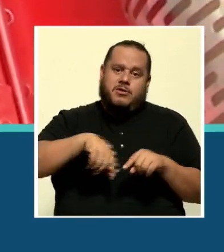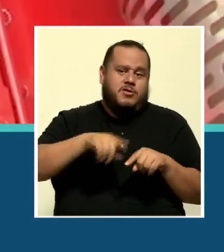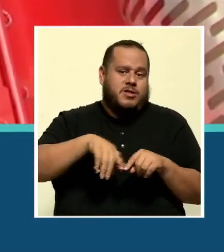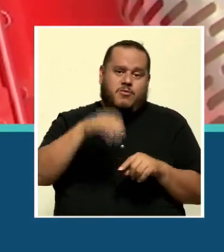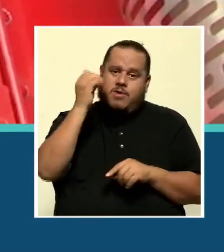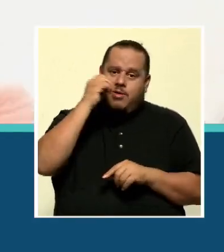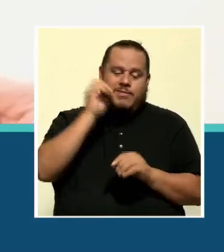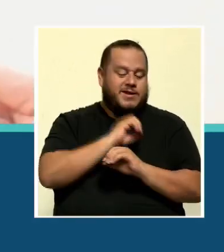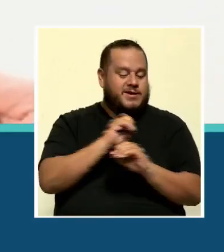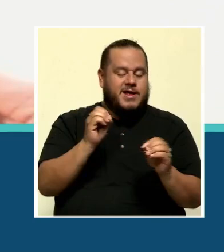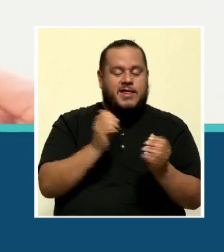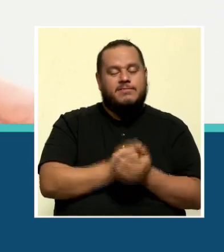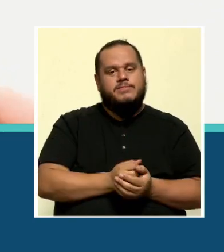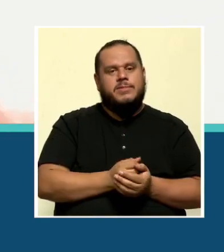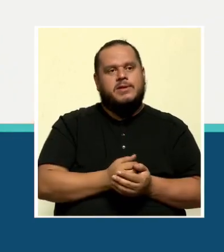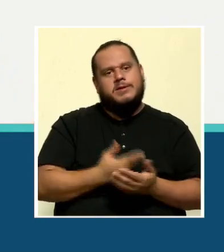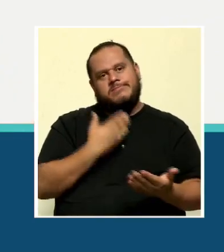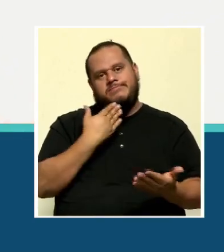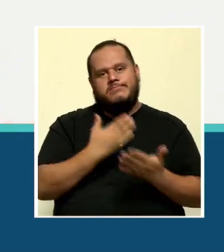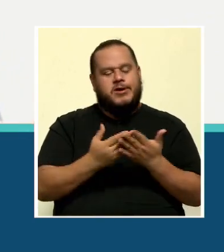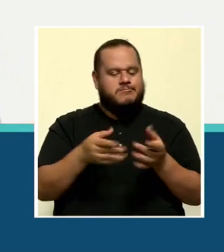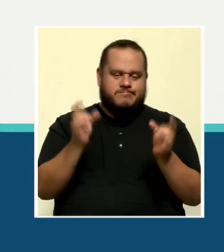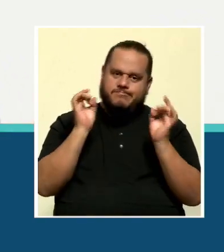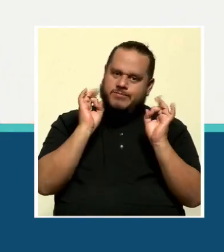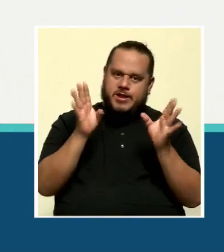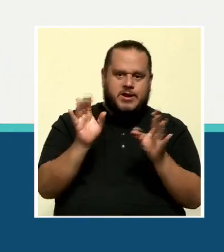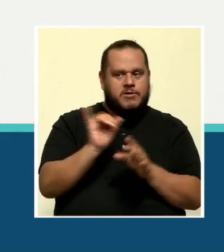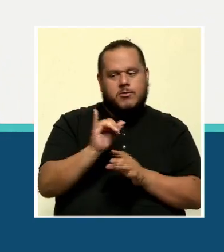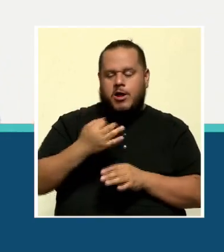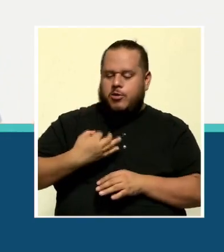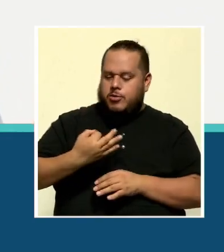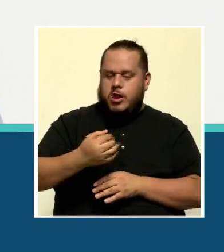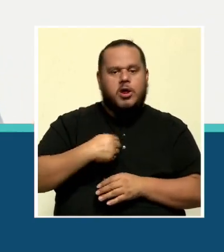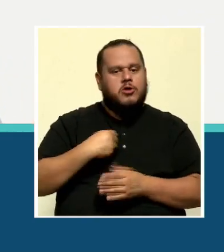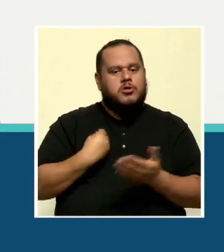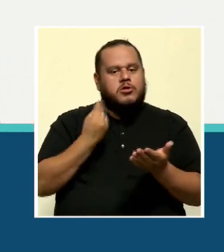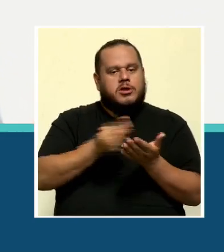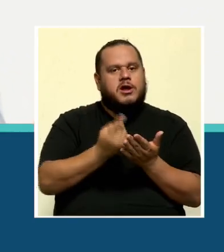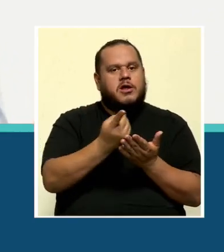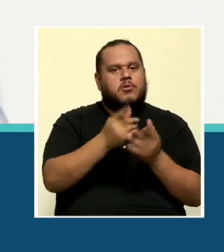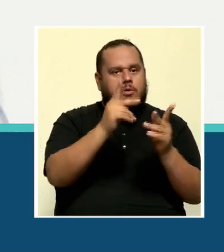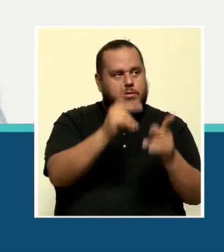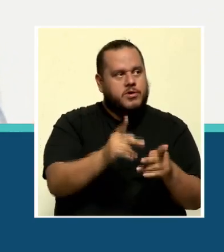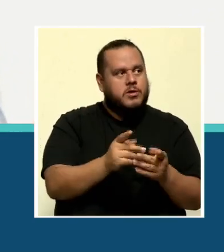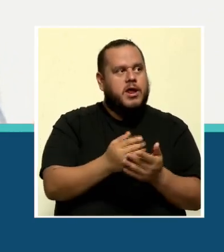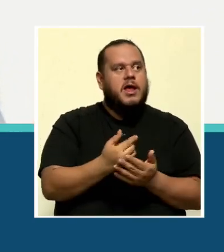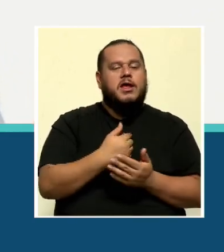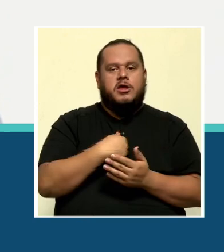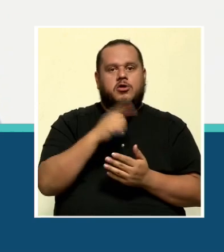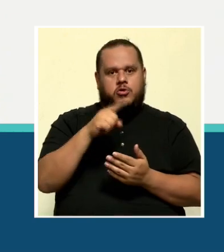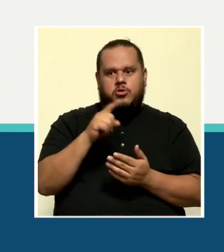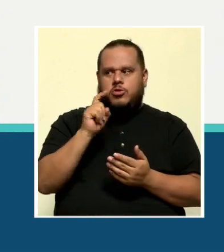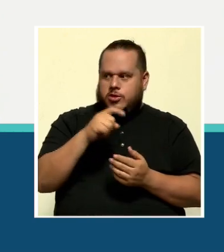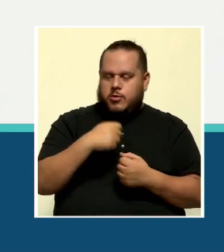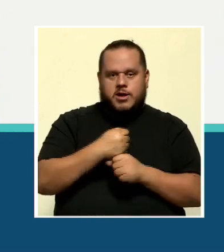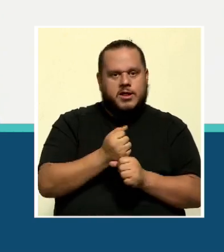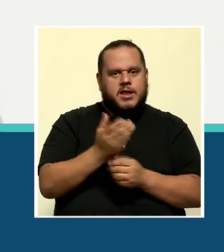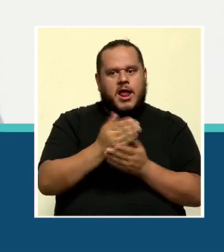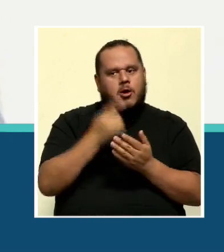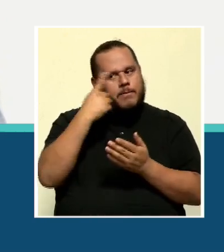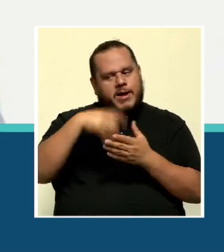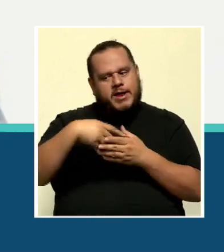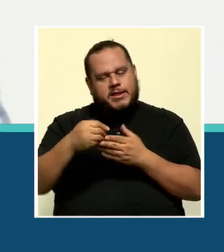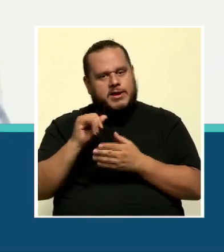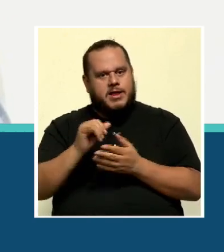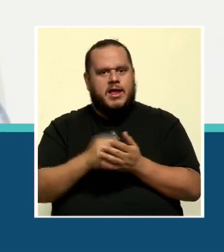hermano. Mi amigo, fatal, como todos los días. Yo estoy entregando aquí a un cliente y tuve que hacer maniobras para poder salir de aquí. Bueno,